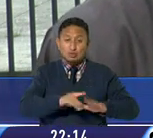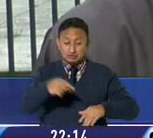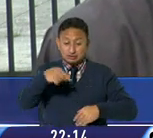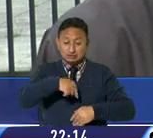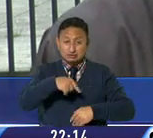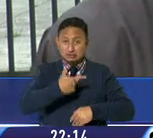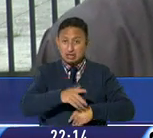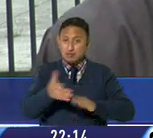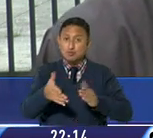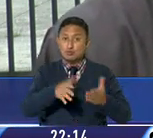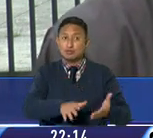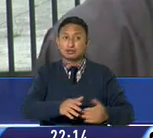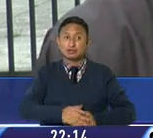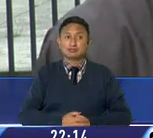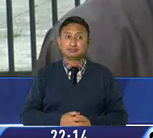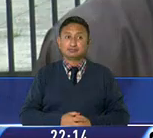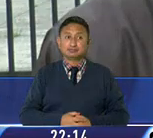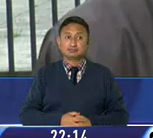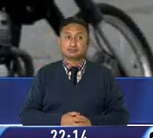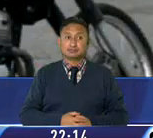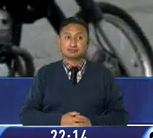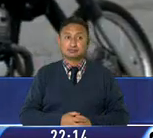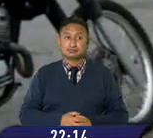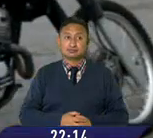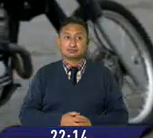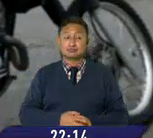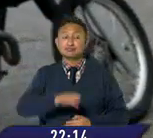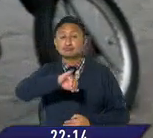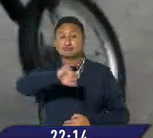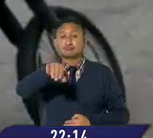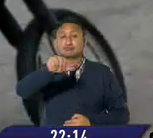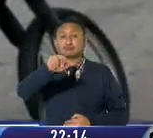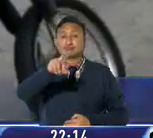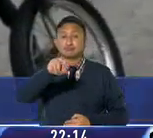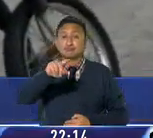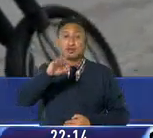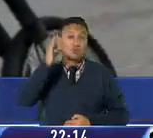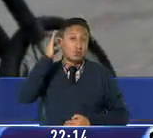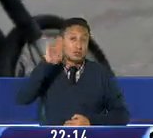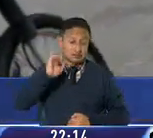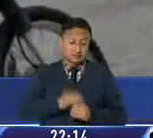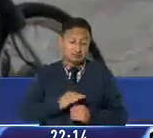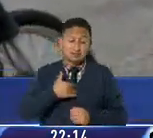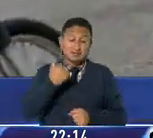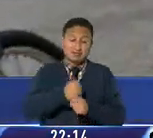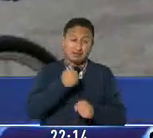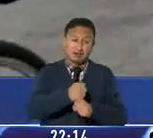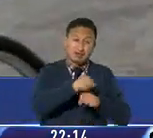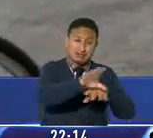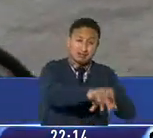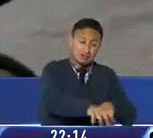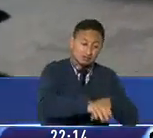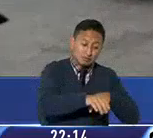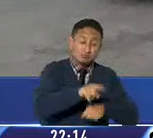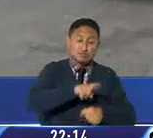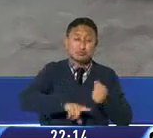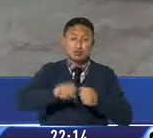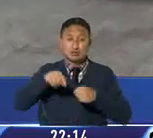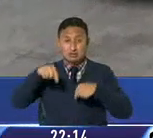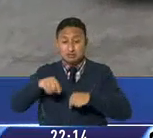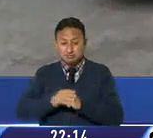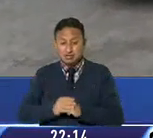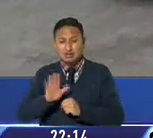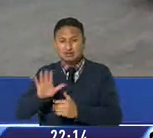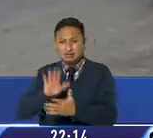muerto en el momento que ya llegaron todas las unidades de apoyo. Janet Changuán es una humilde mujer que labora como jornalera. Todos los días dejaba a sus hijos esperando llegar de las